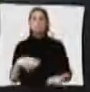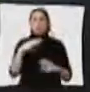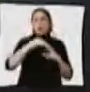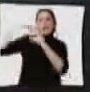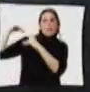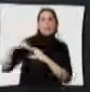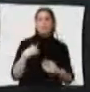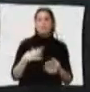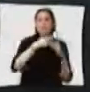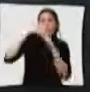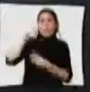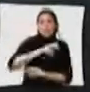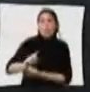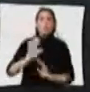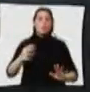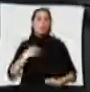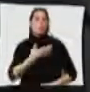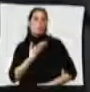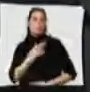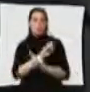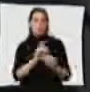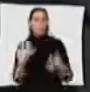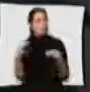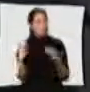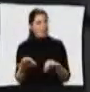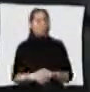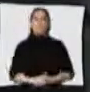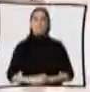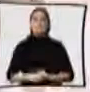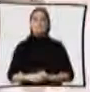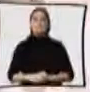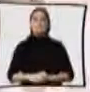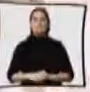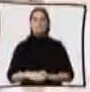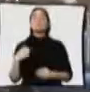Superman, es un gran héroe, ni tampoco pobrecito, sino normalidad.